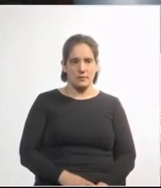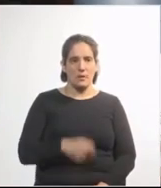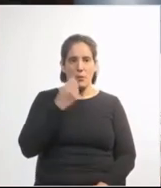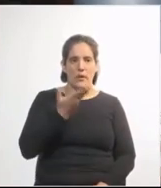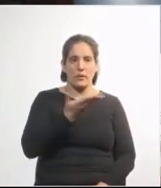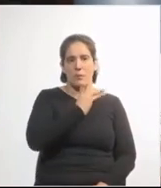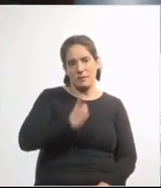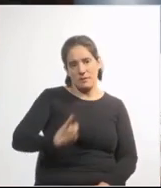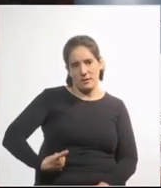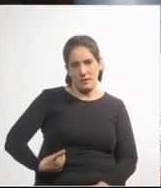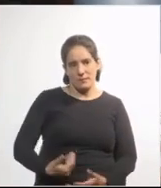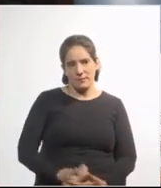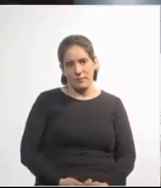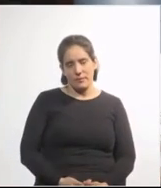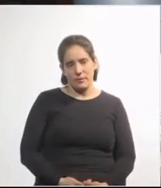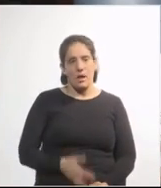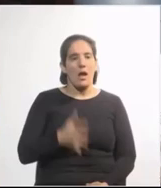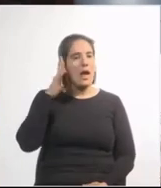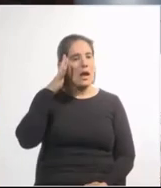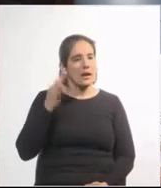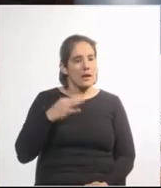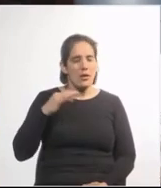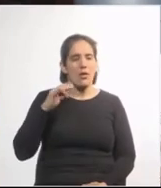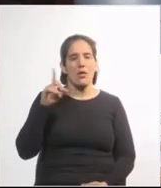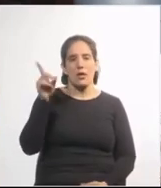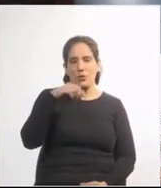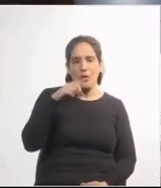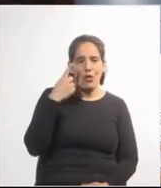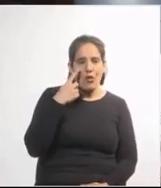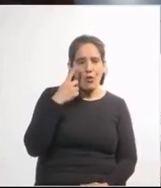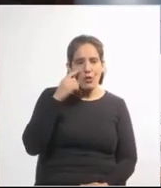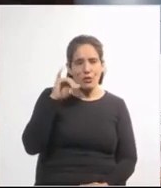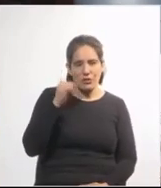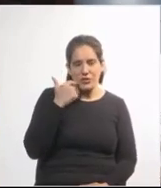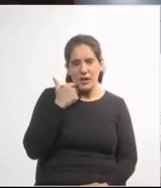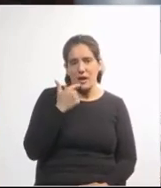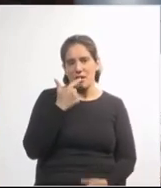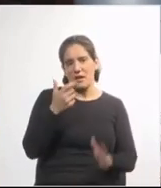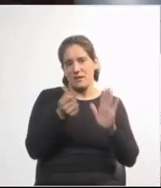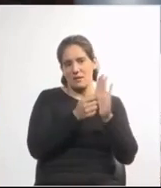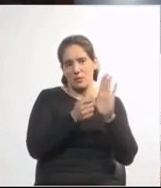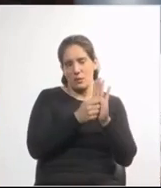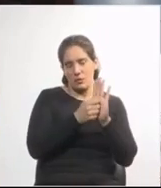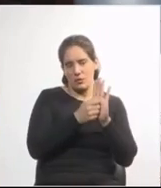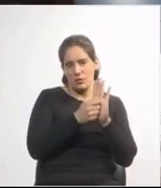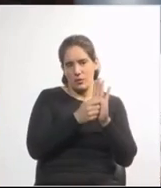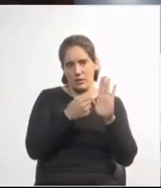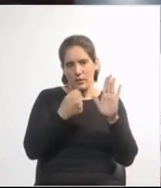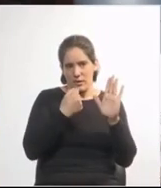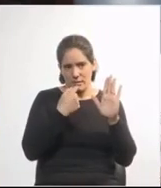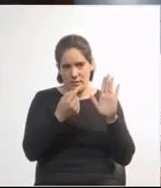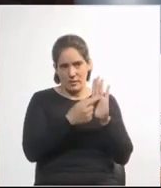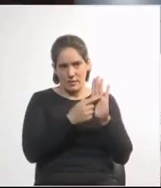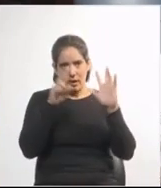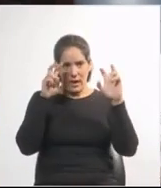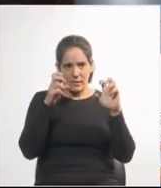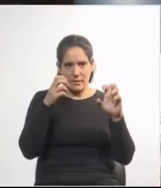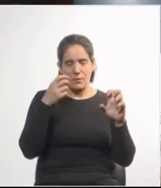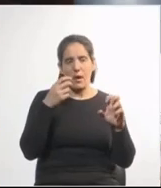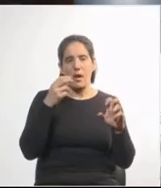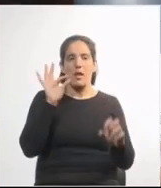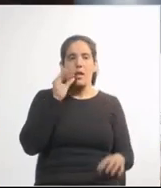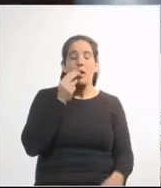Señora Presidenta, creo que la Cámara conoce los artículos a los que nos referimos en relación al consumo